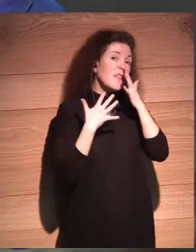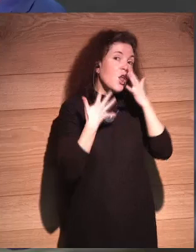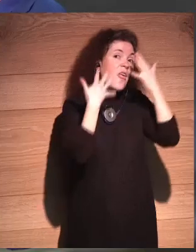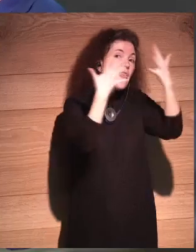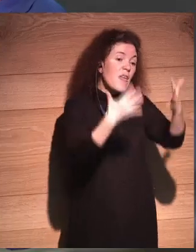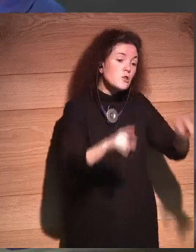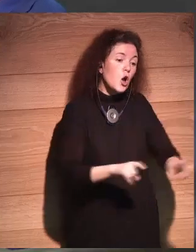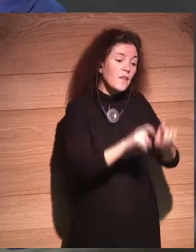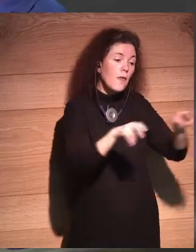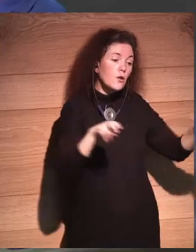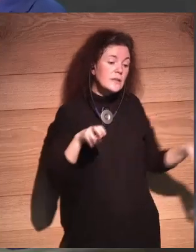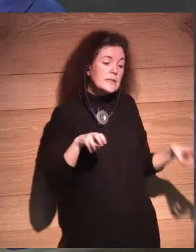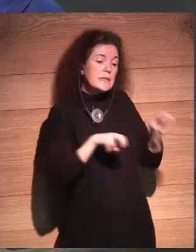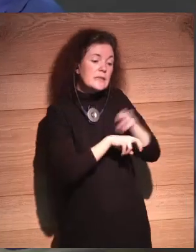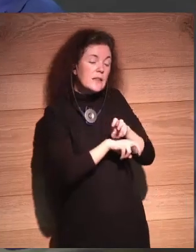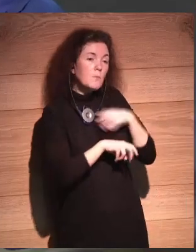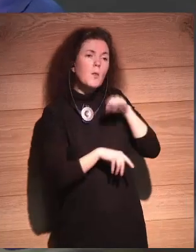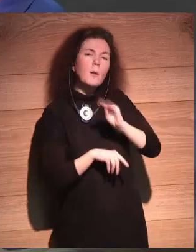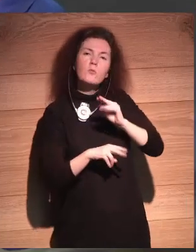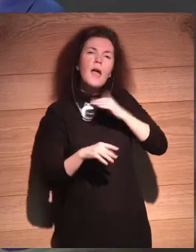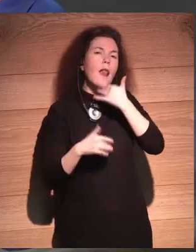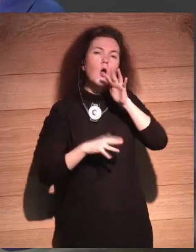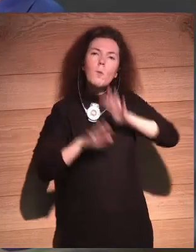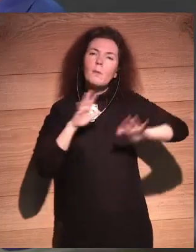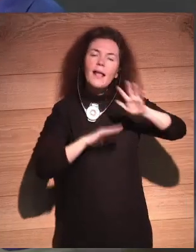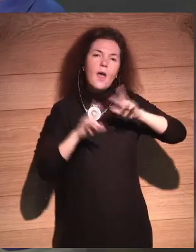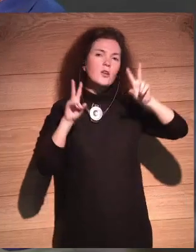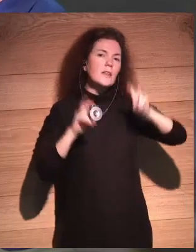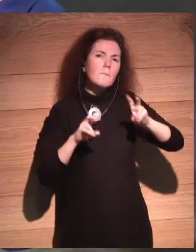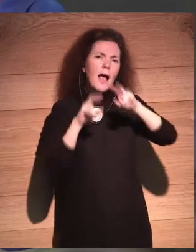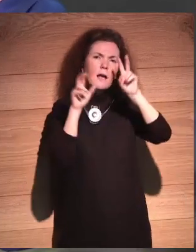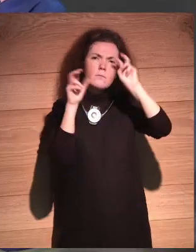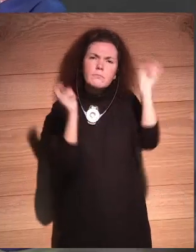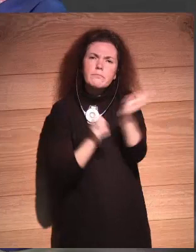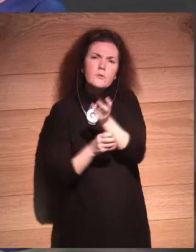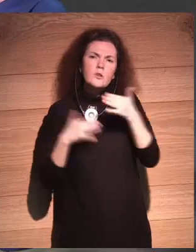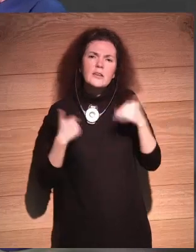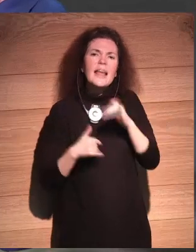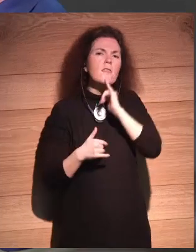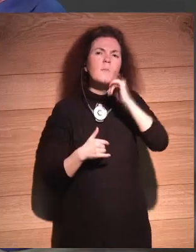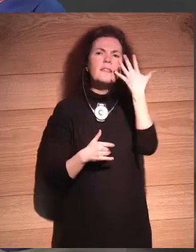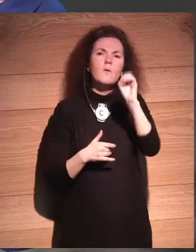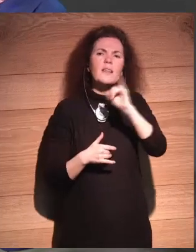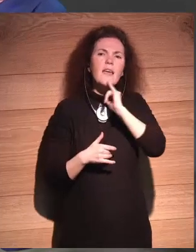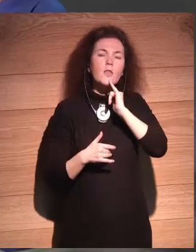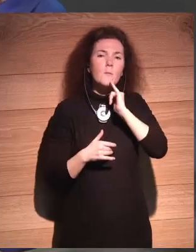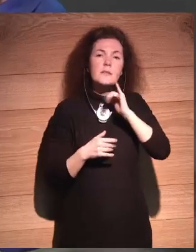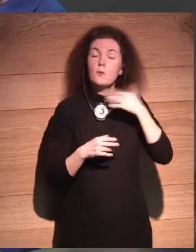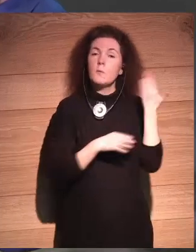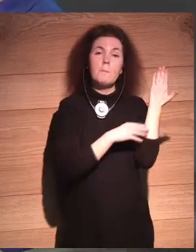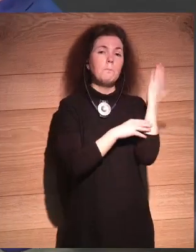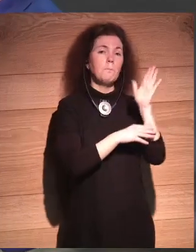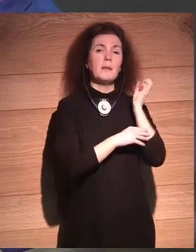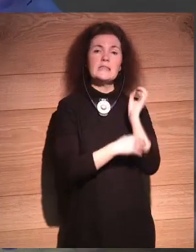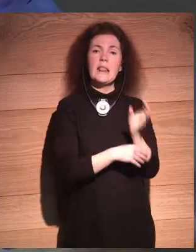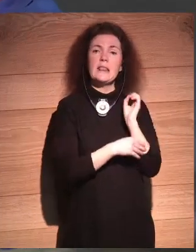va a sentar aquí y le puedo hacer cualquier pregunta complicada sobre cualquier cosa en 50 idiomas y me va a hacer una